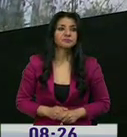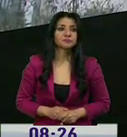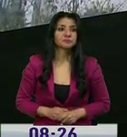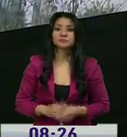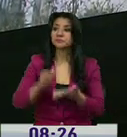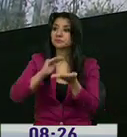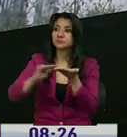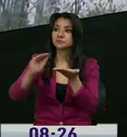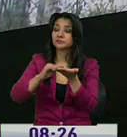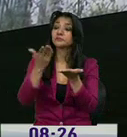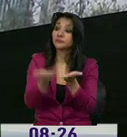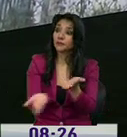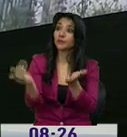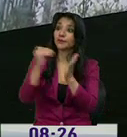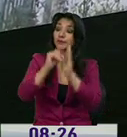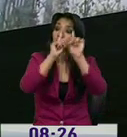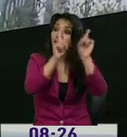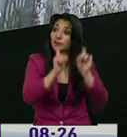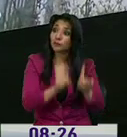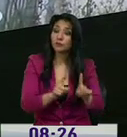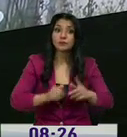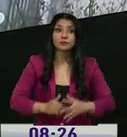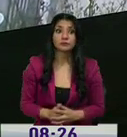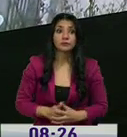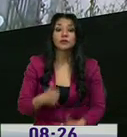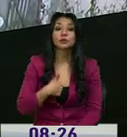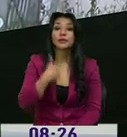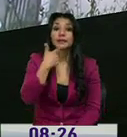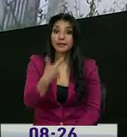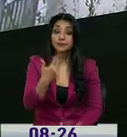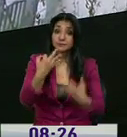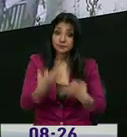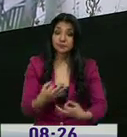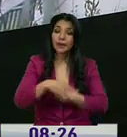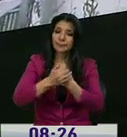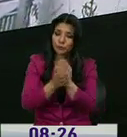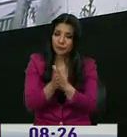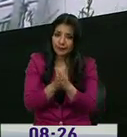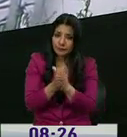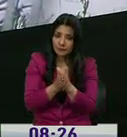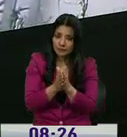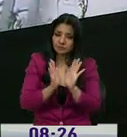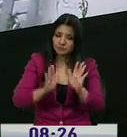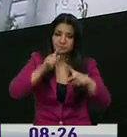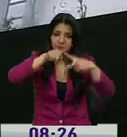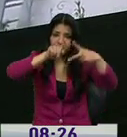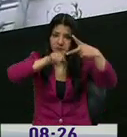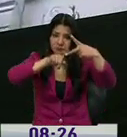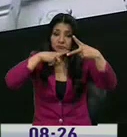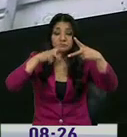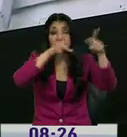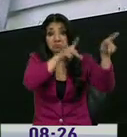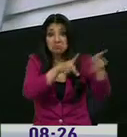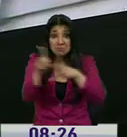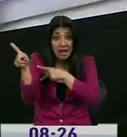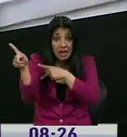Perdón, Robert, ¿me puedes repetir, por favor, la pregunta? Ah, yo te decía que aprovechando eso que estamos viendo, si hay un plan, uno, el plan de los parques, que no